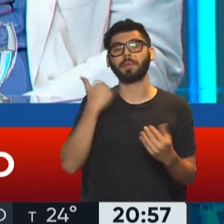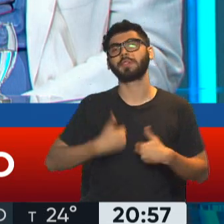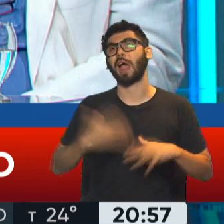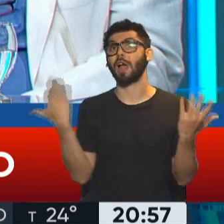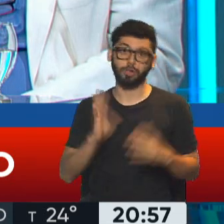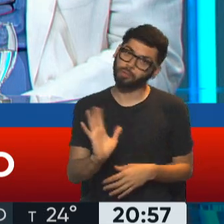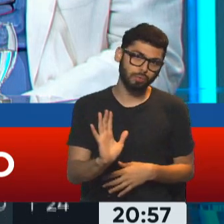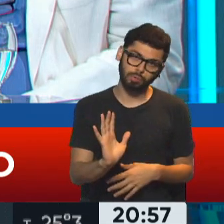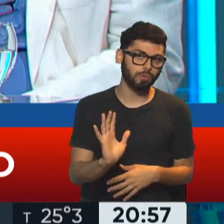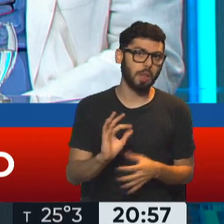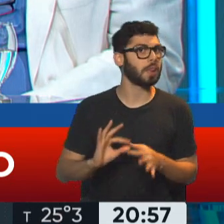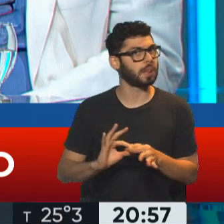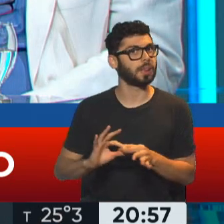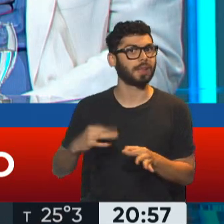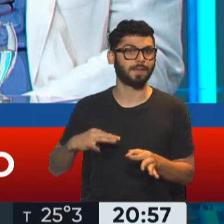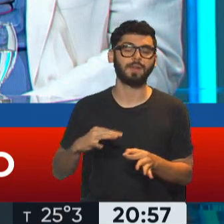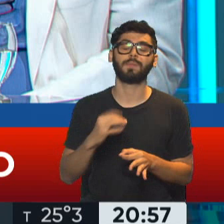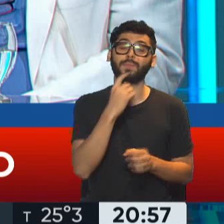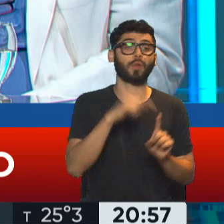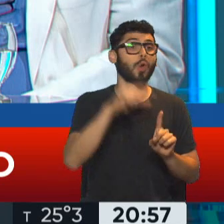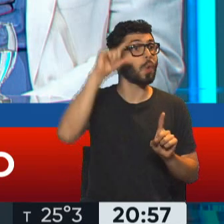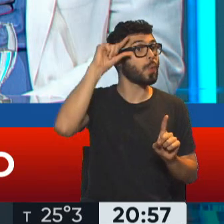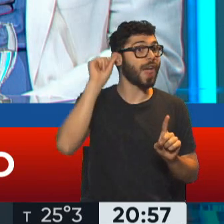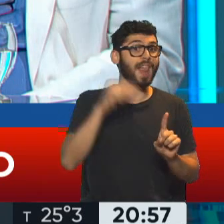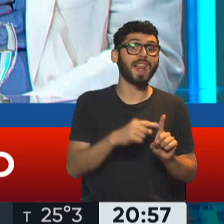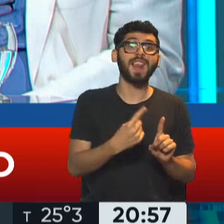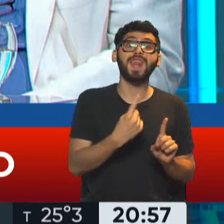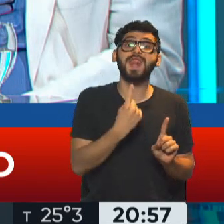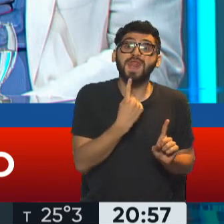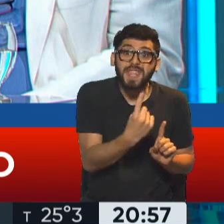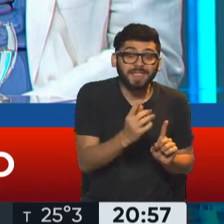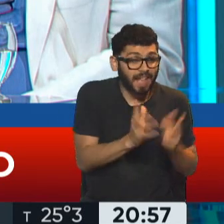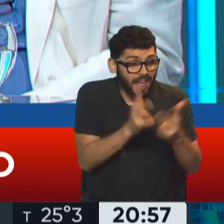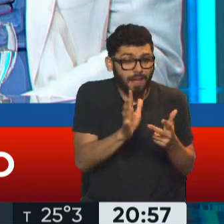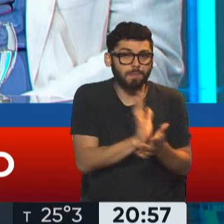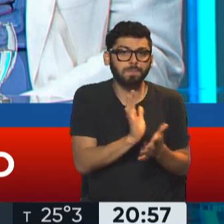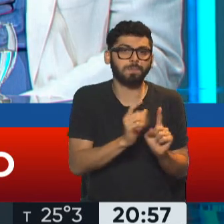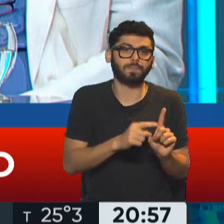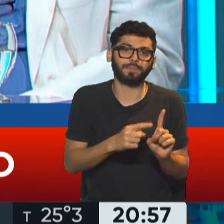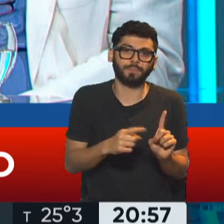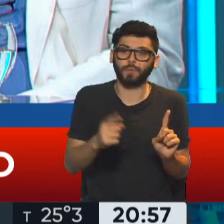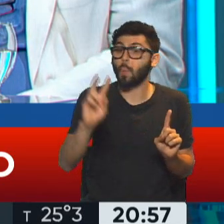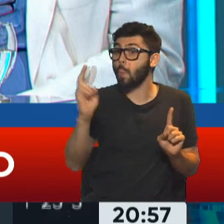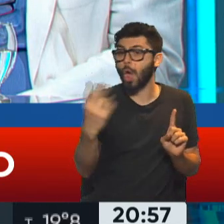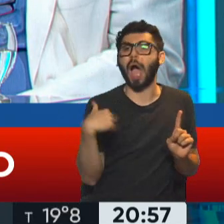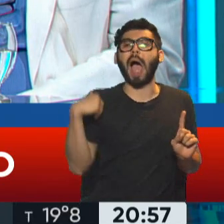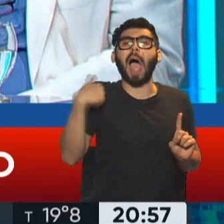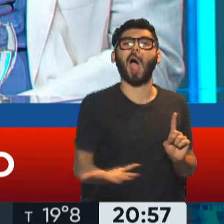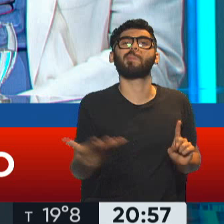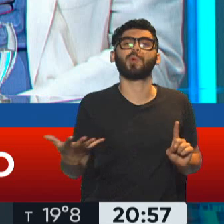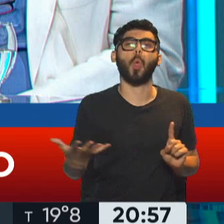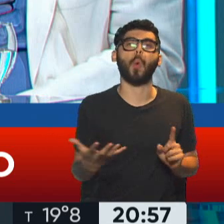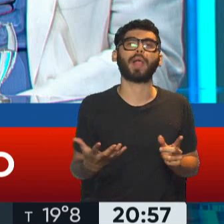la posición ética que tiene hoy María Eugenia Vidal diciendo esto es hacer uso de la muerte. Y eso me parece